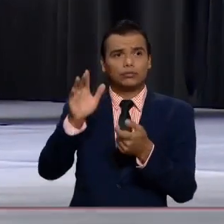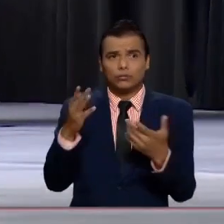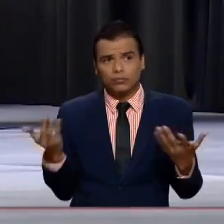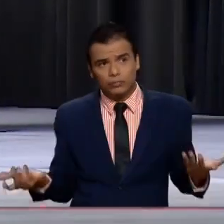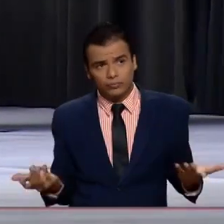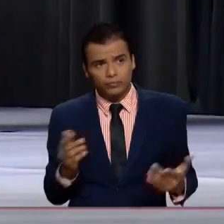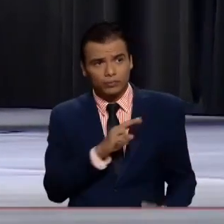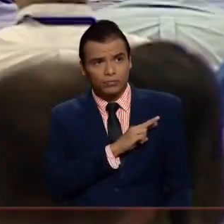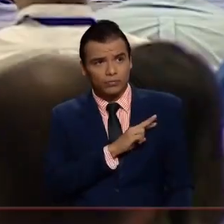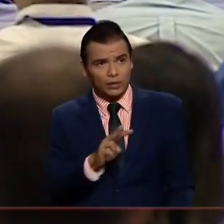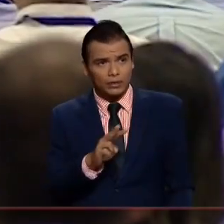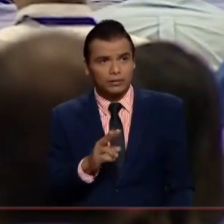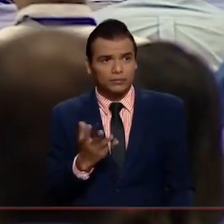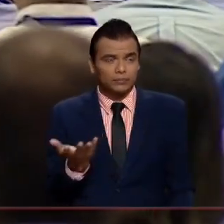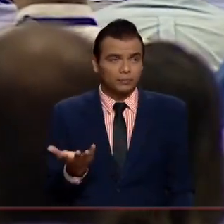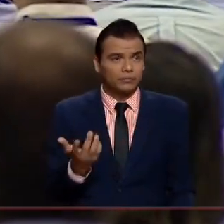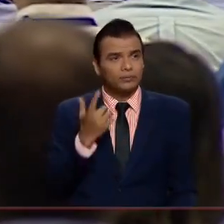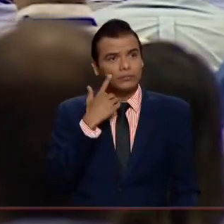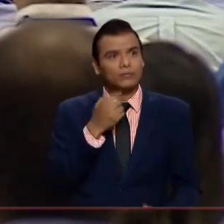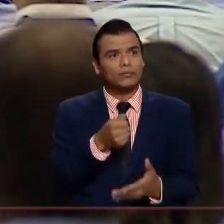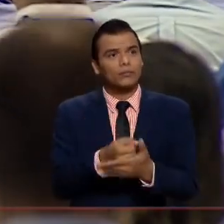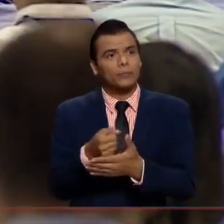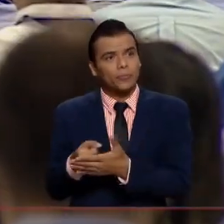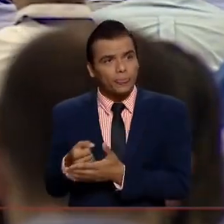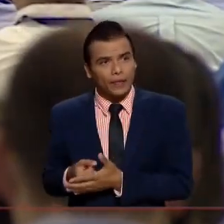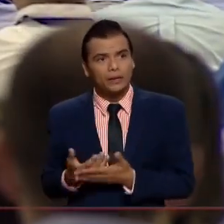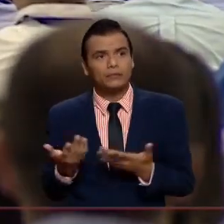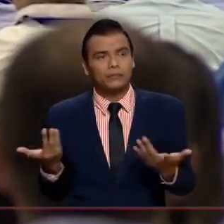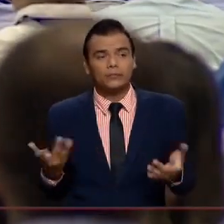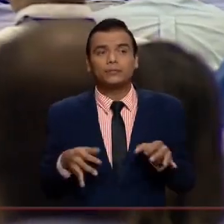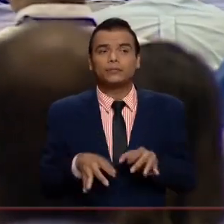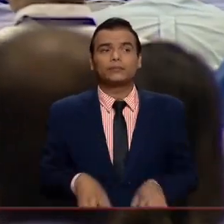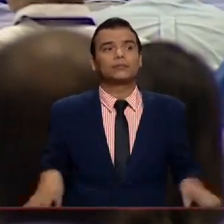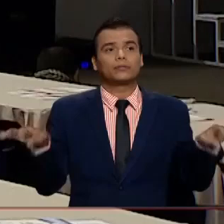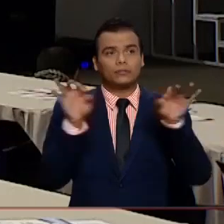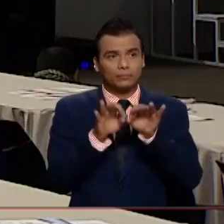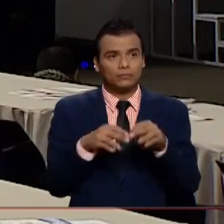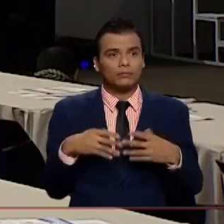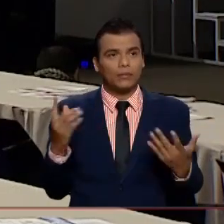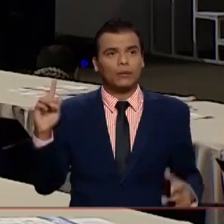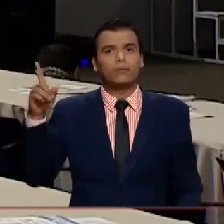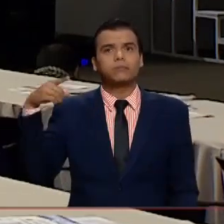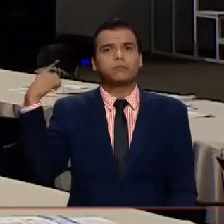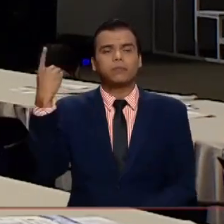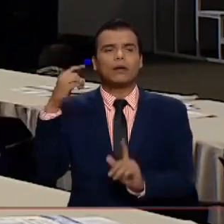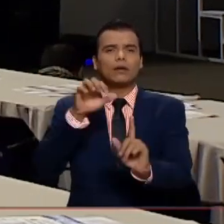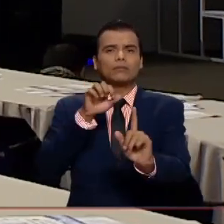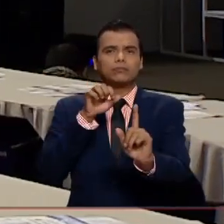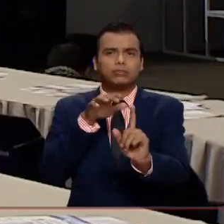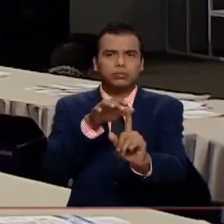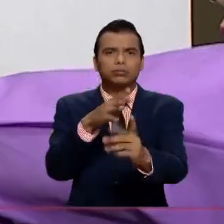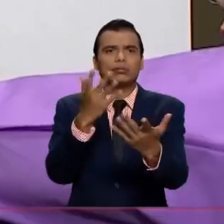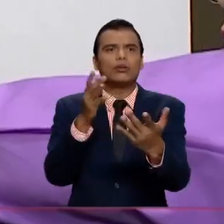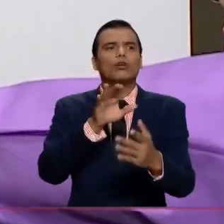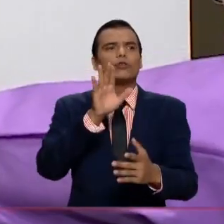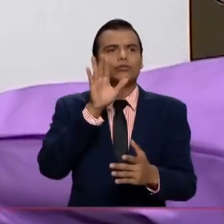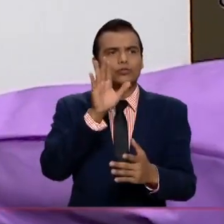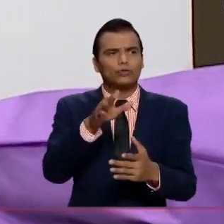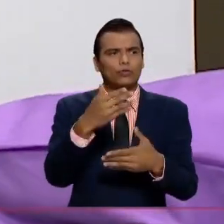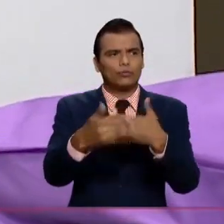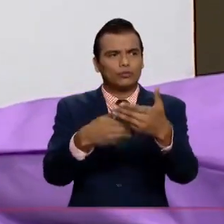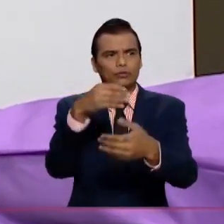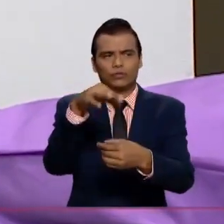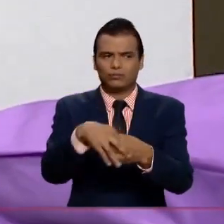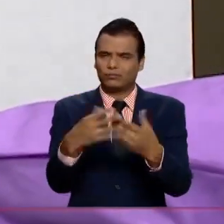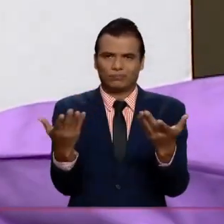Cauca exigieron garantías para que no hayan intervenciones indebidas ni influencias externas que puedan comprometer los comicios. Una clara